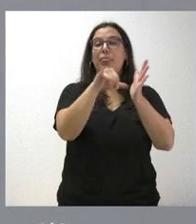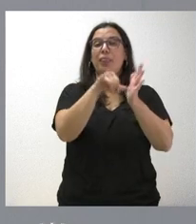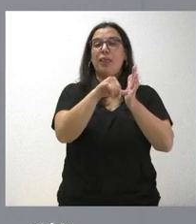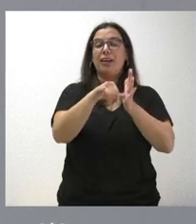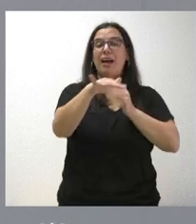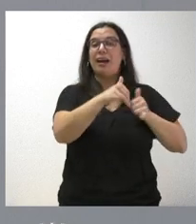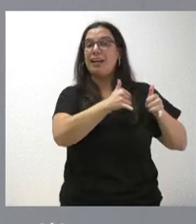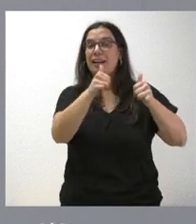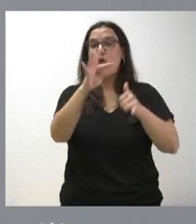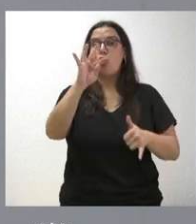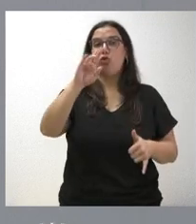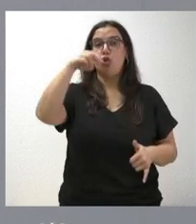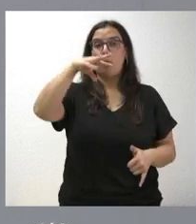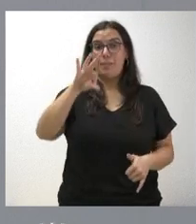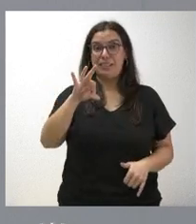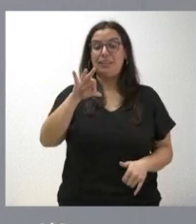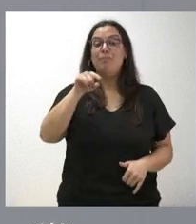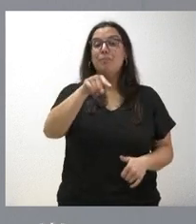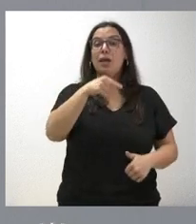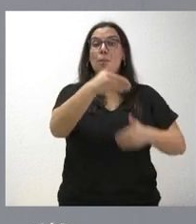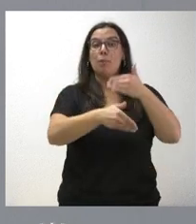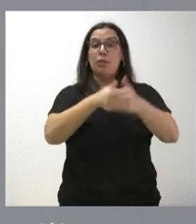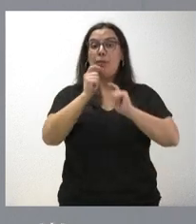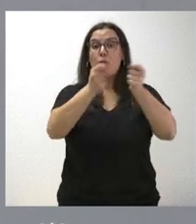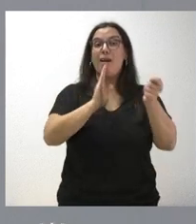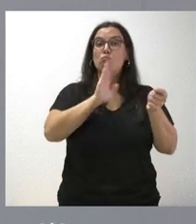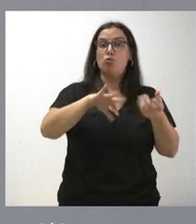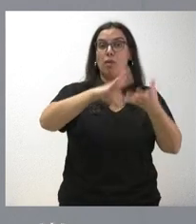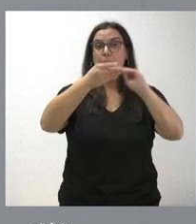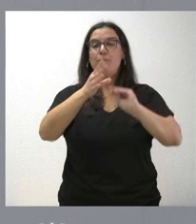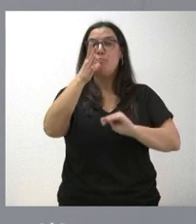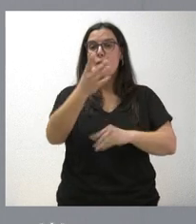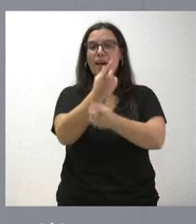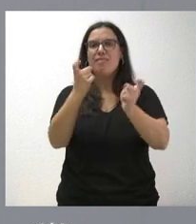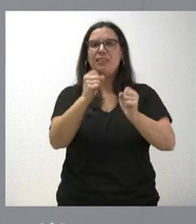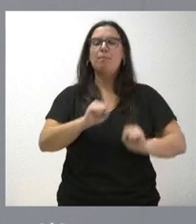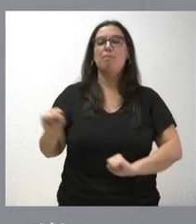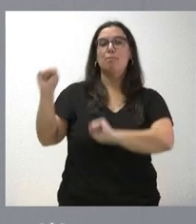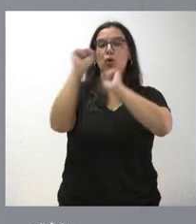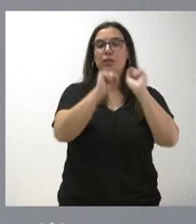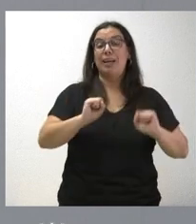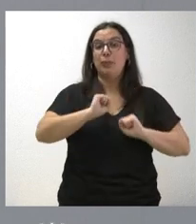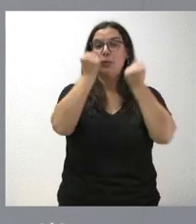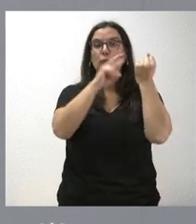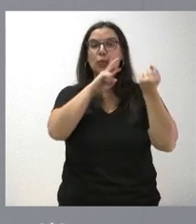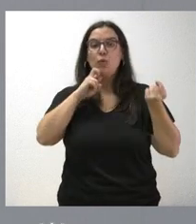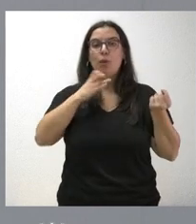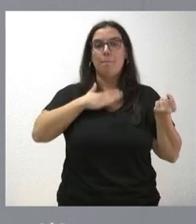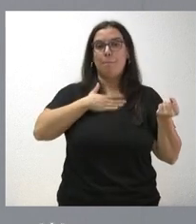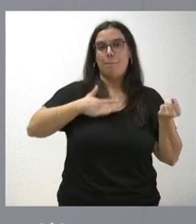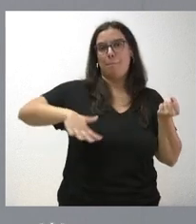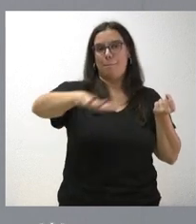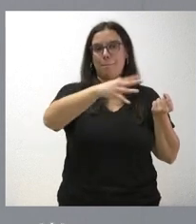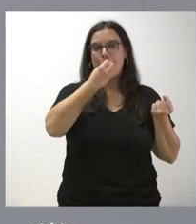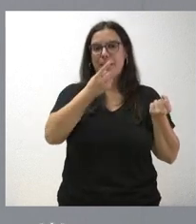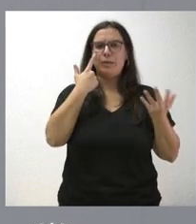Río tormes este procedimiento de adecuación se justifica por la necesidad de protección y salvaguarda de este bien que constituye un